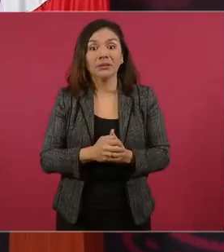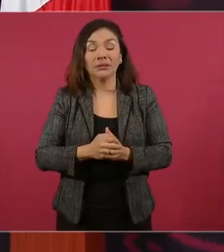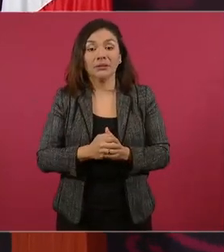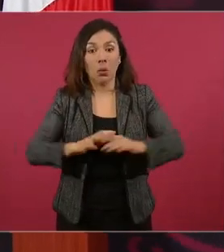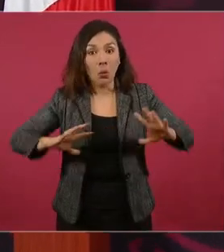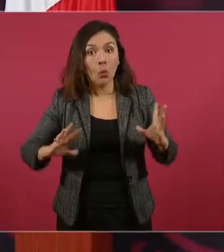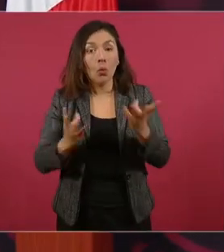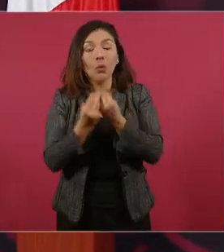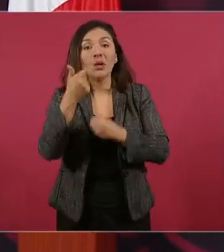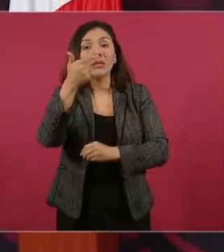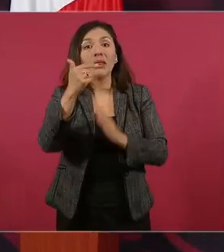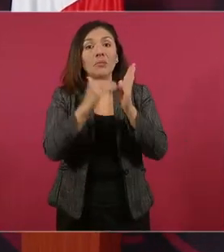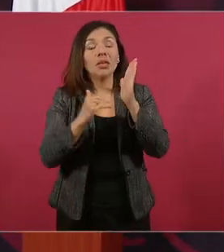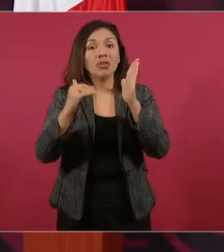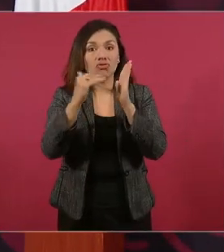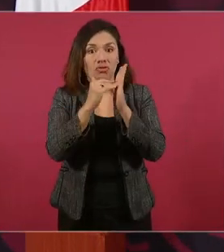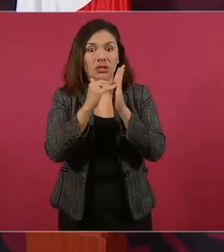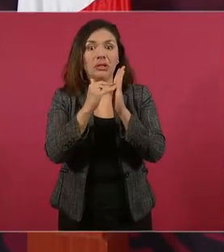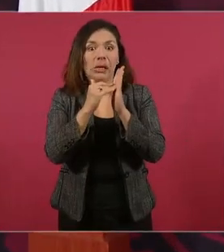7 millones.